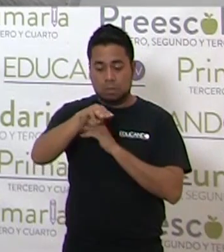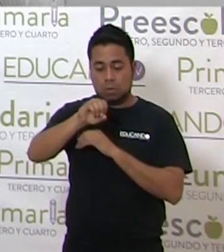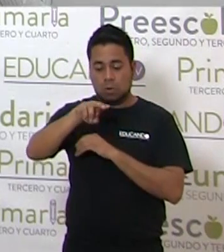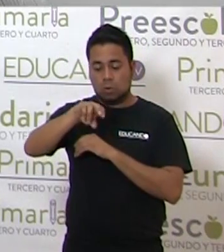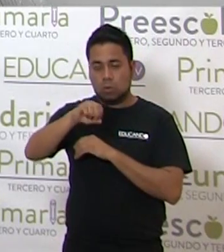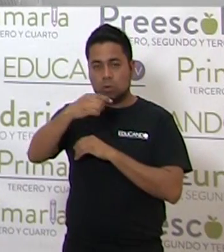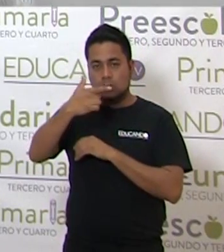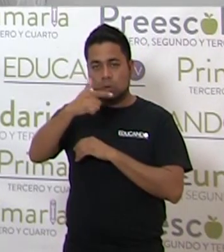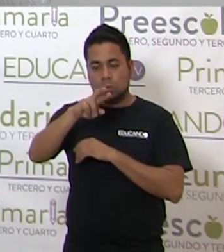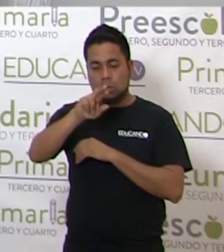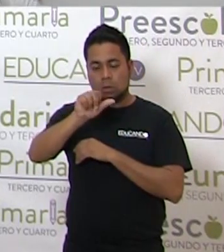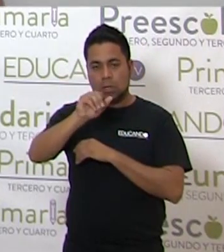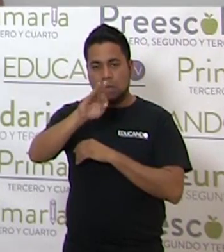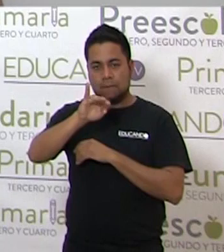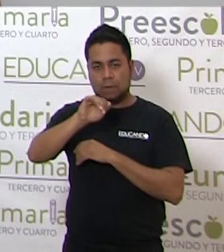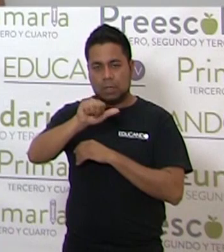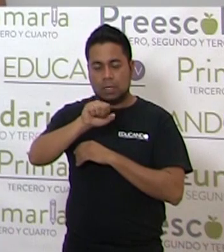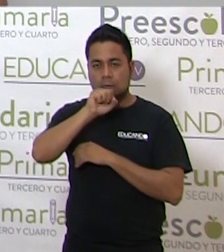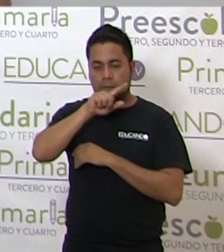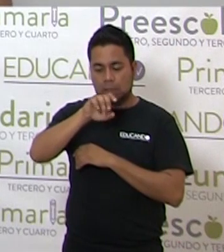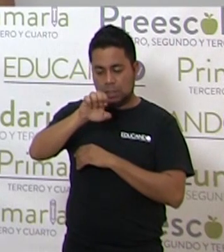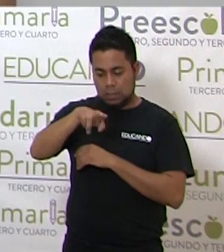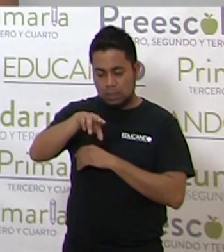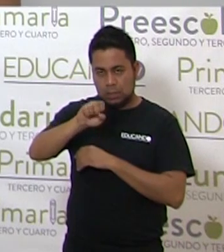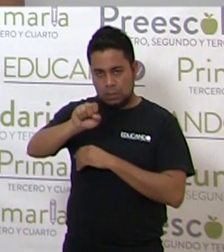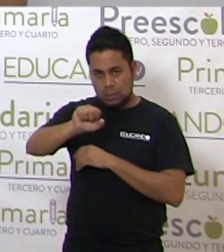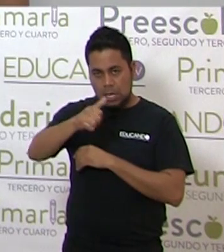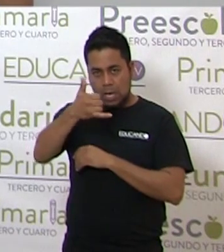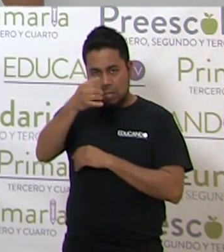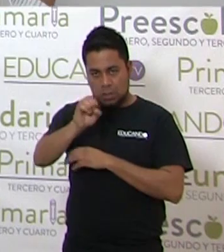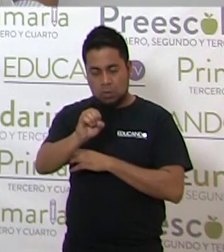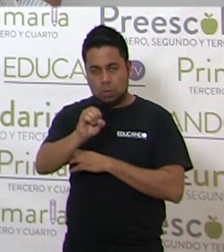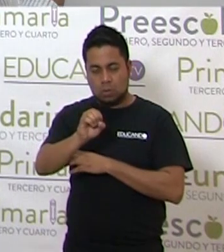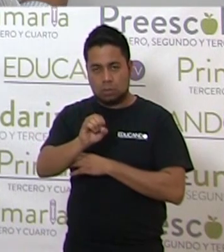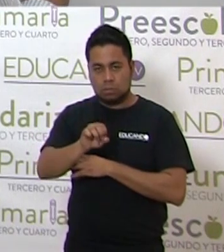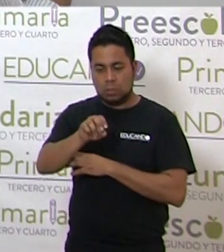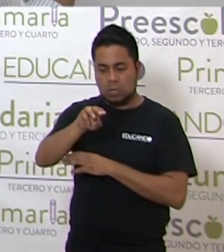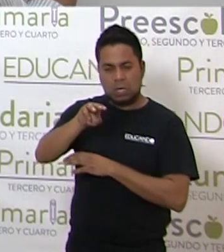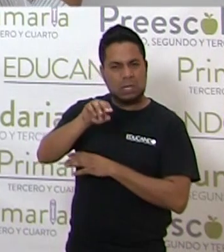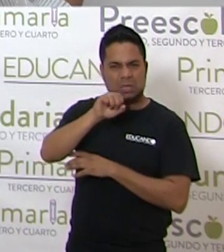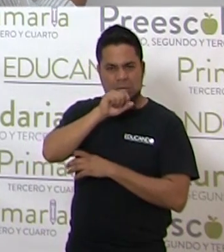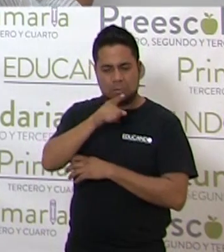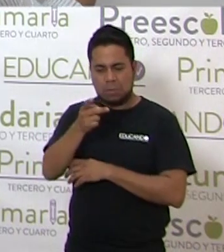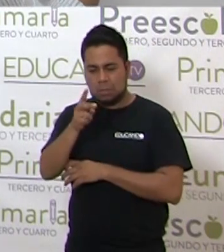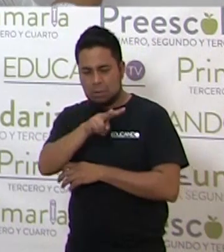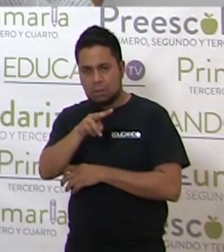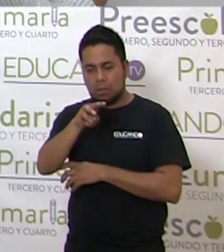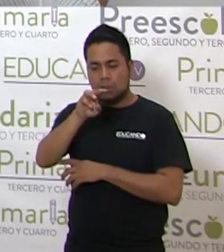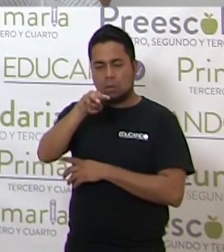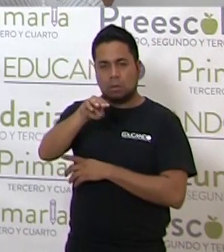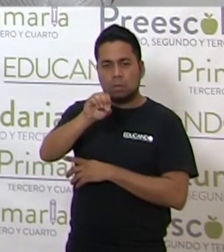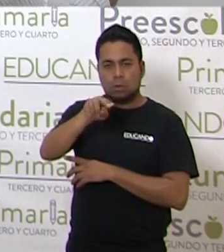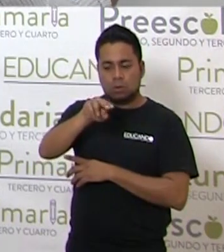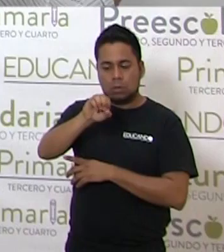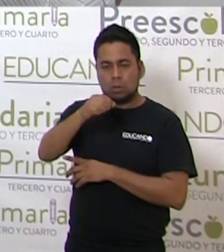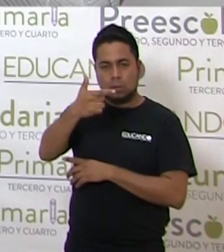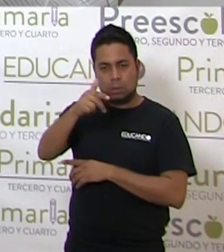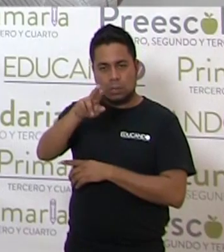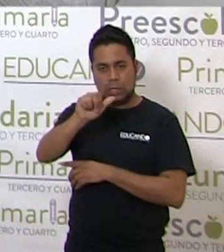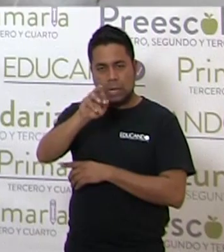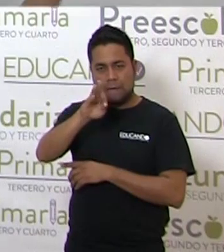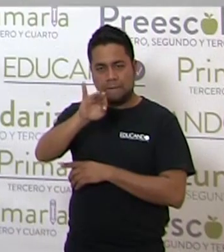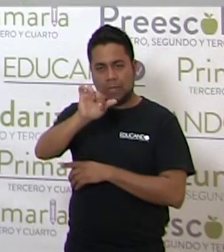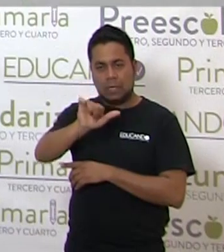y el ensayo. El ensayo y la monografía. Por eso es muy importante que ustedes